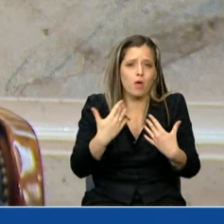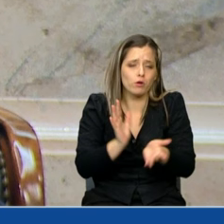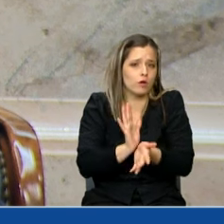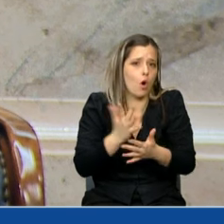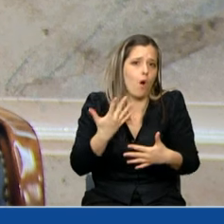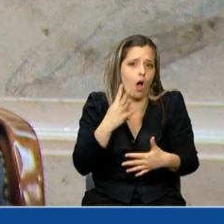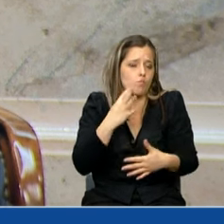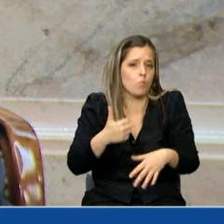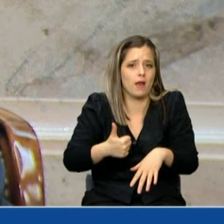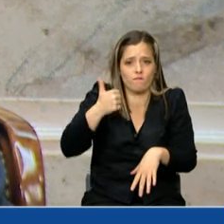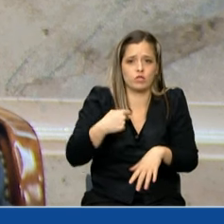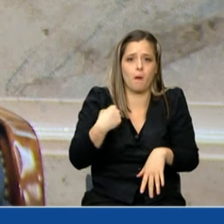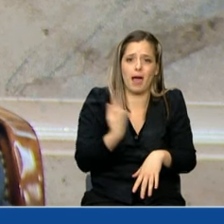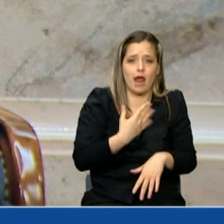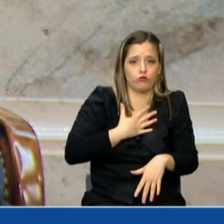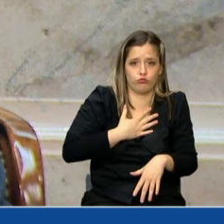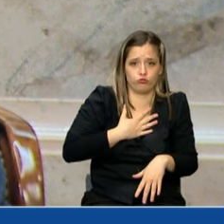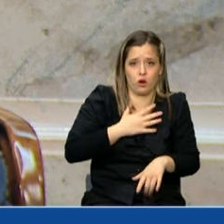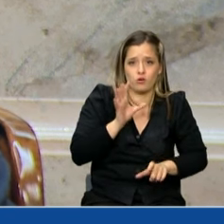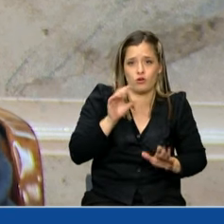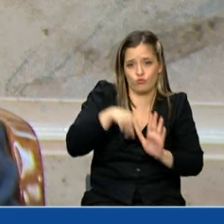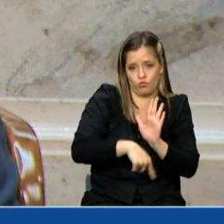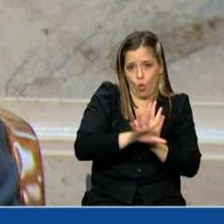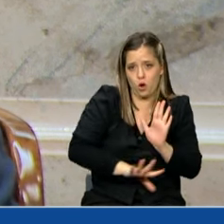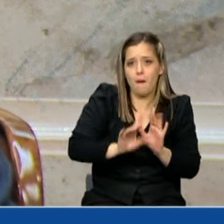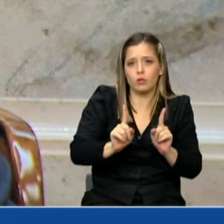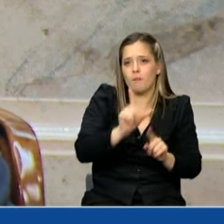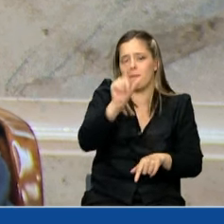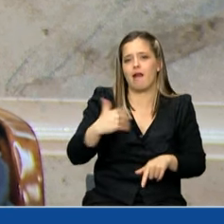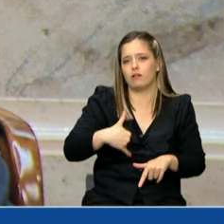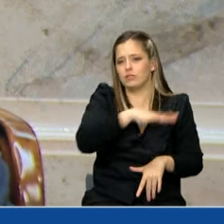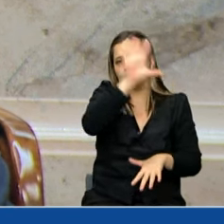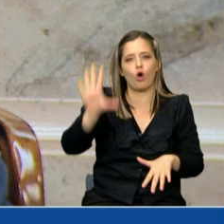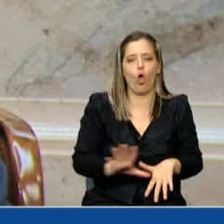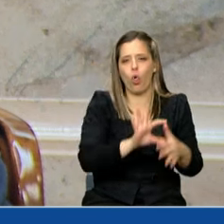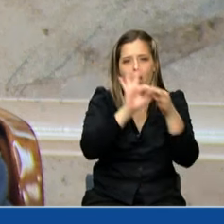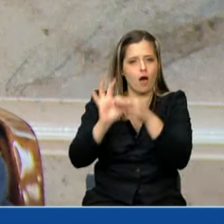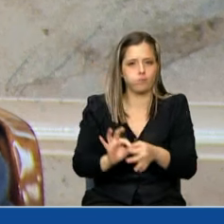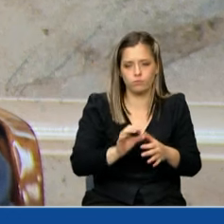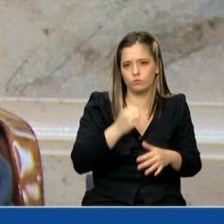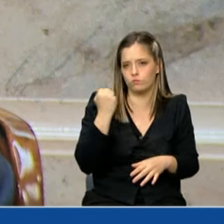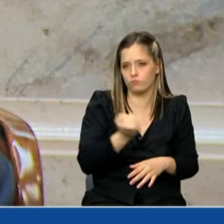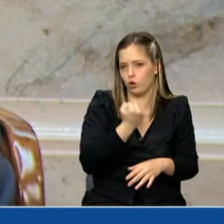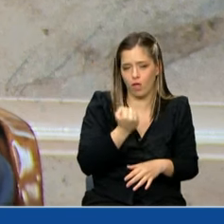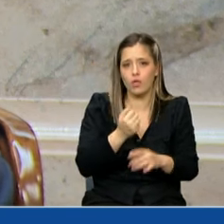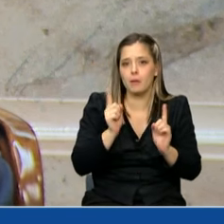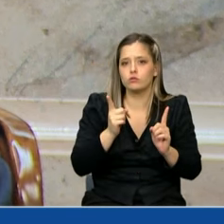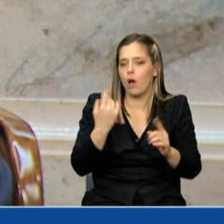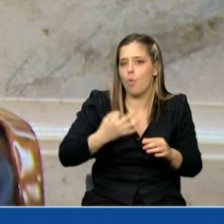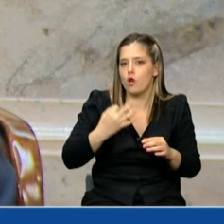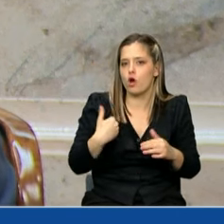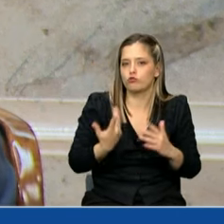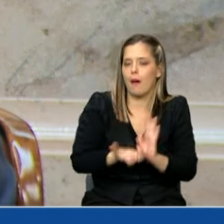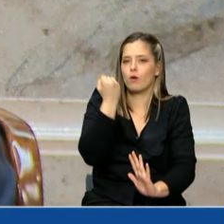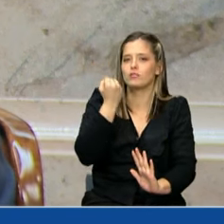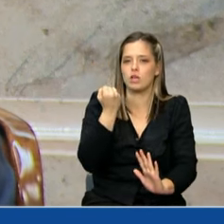los argentinos en general y hay que aprovecharlo y efectivamente Esta es una buena herramienta para aprovechar este proyecto que vamos